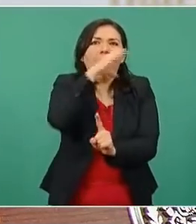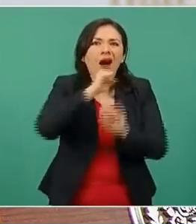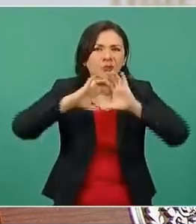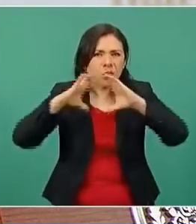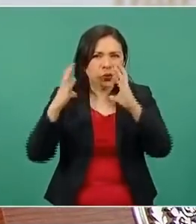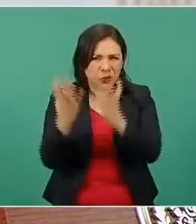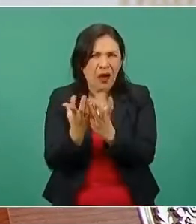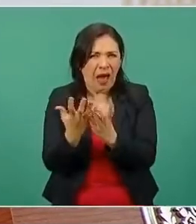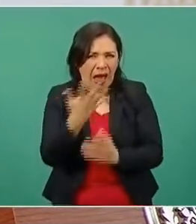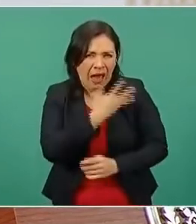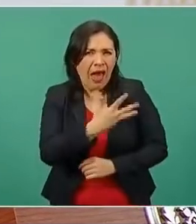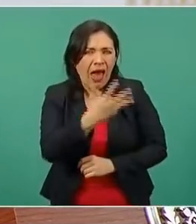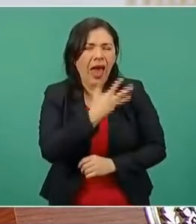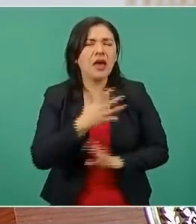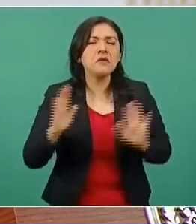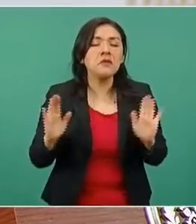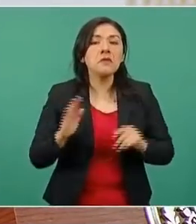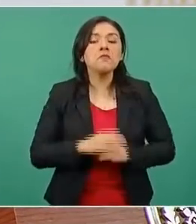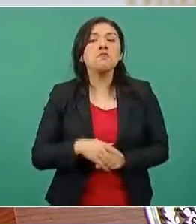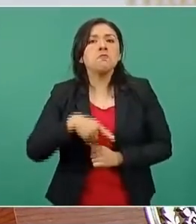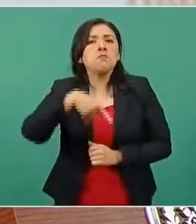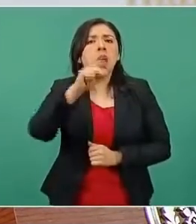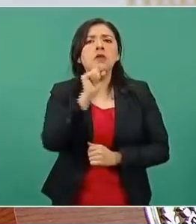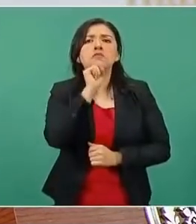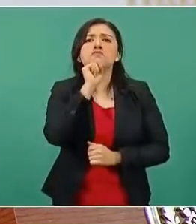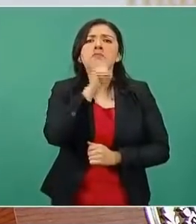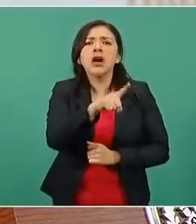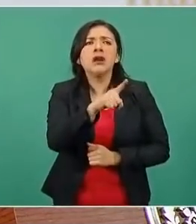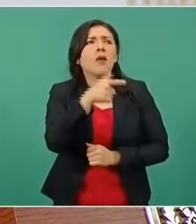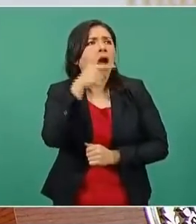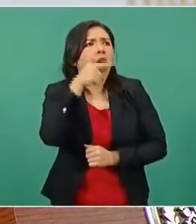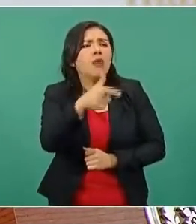pero casi al mismo tiempo